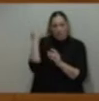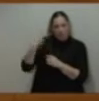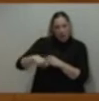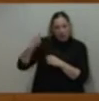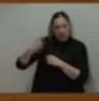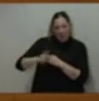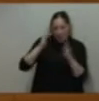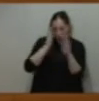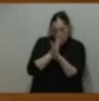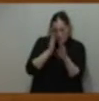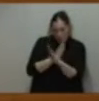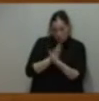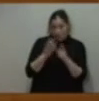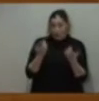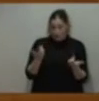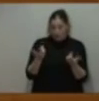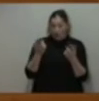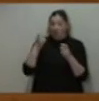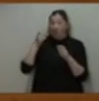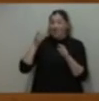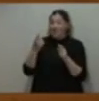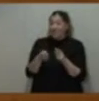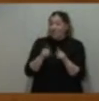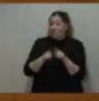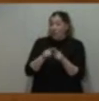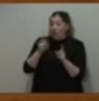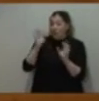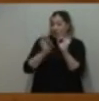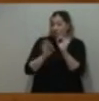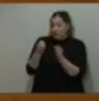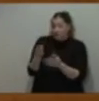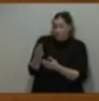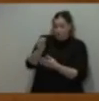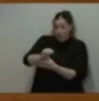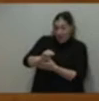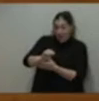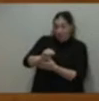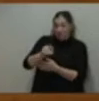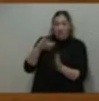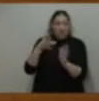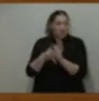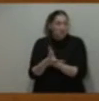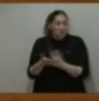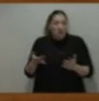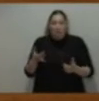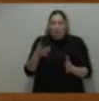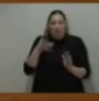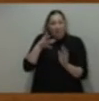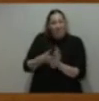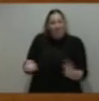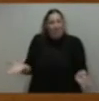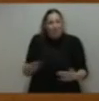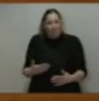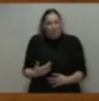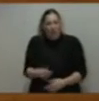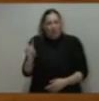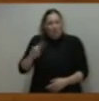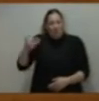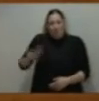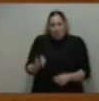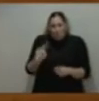Este gravamen oculto, que no es otra cosa que un aumento inexplicable del valor de productos que